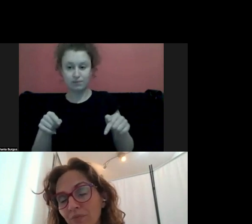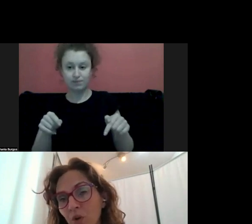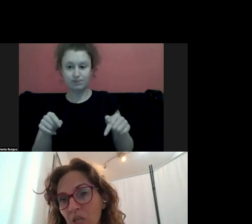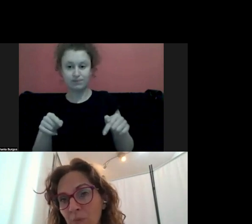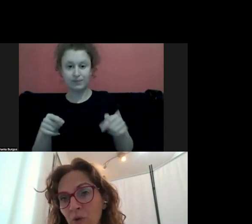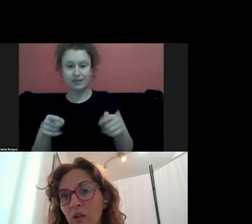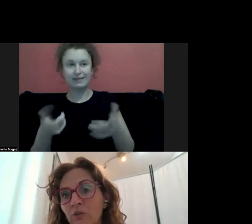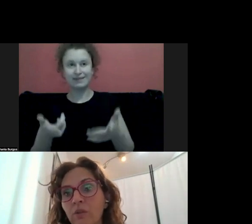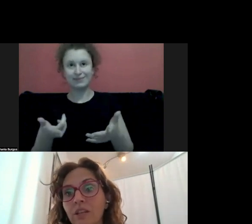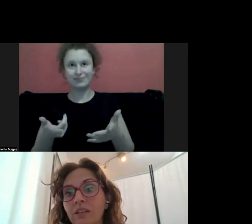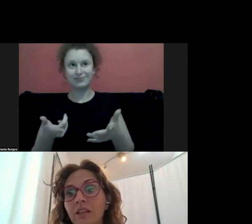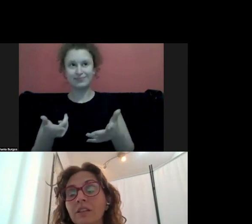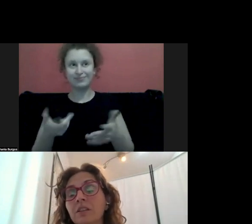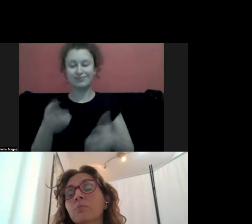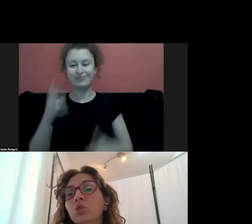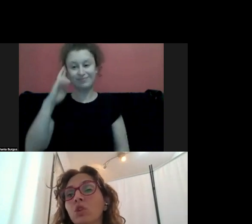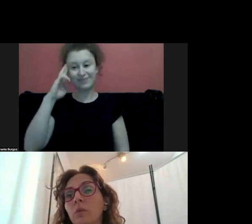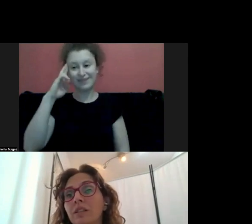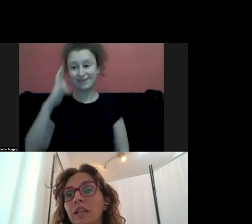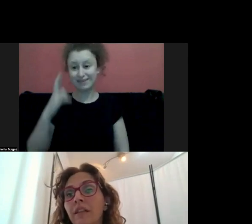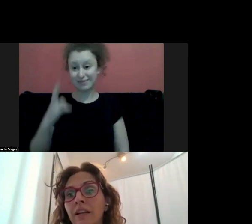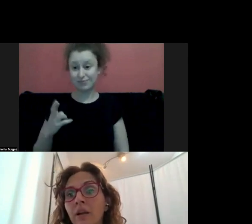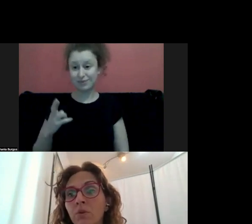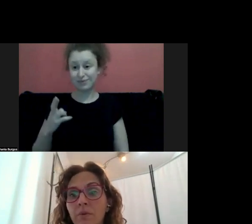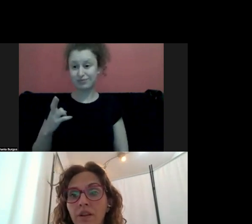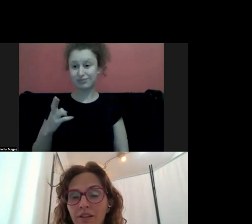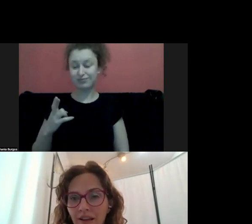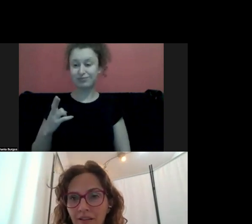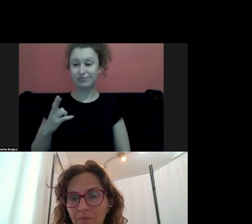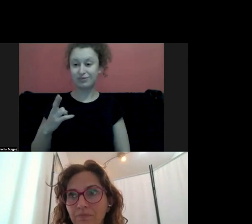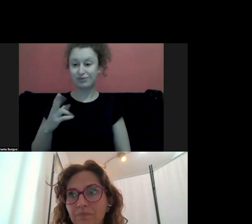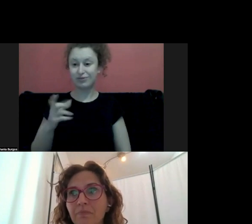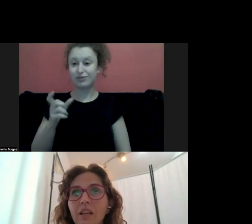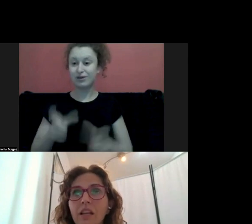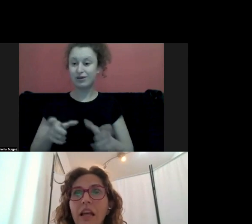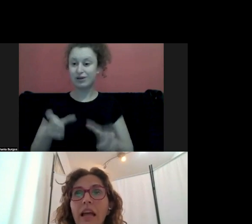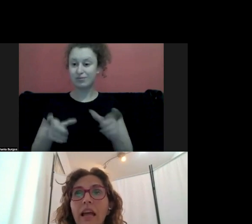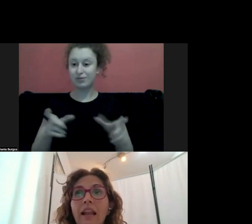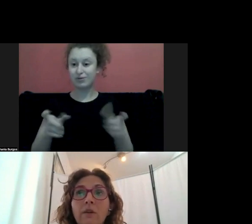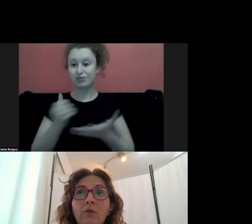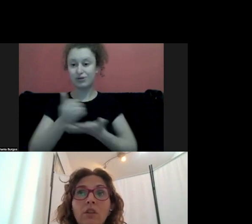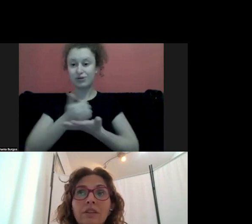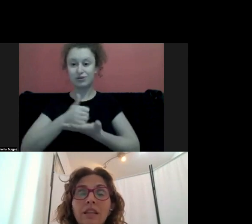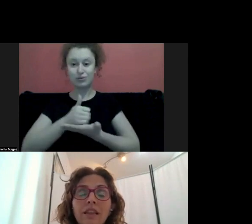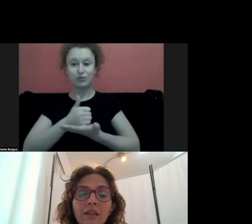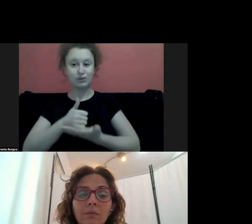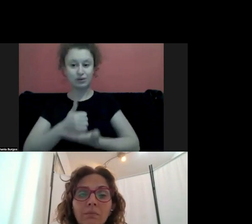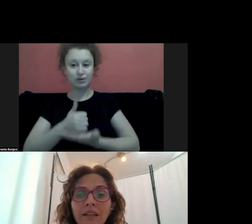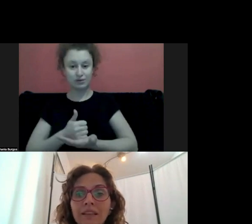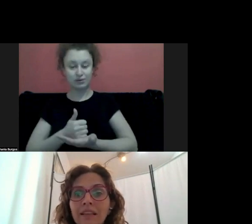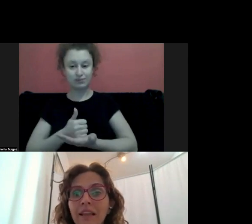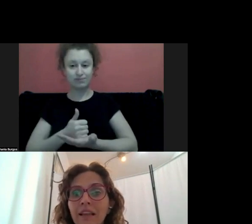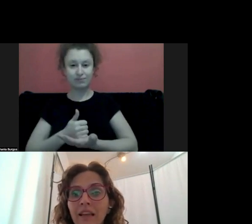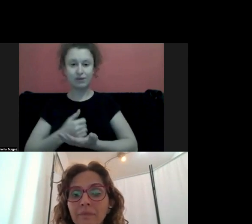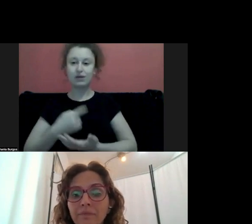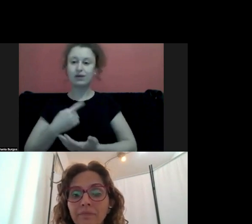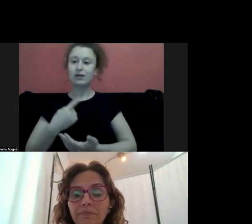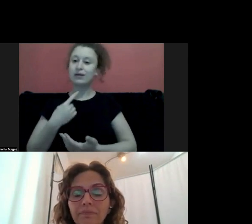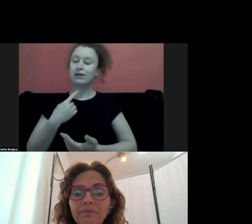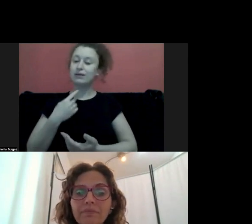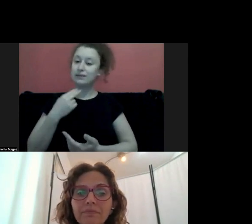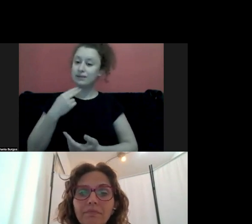respetuosa con las personas autistas, que es el punto de vista de la neurodiversidad. La neurodiversidad parte de